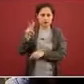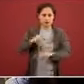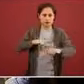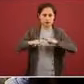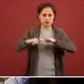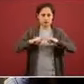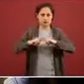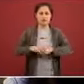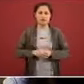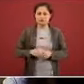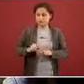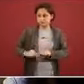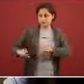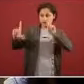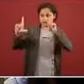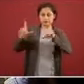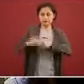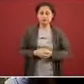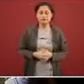Siguiente.